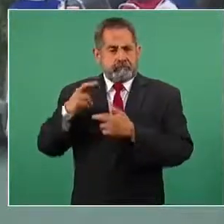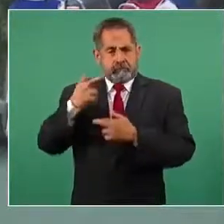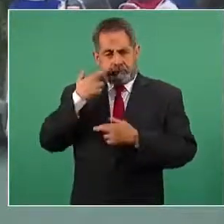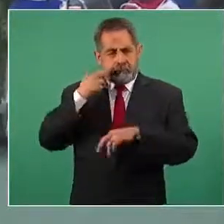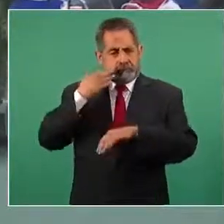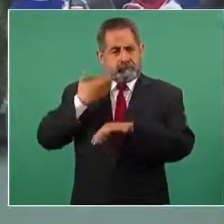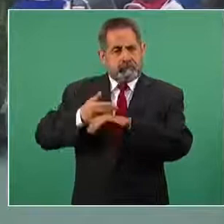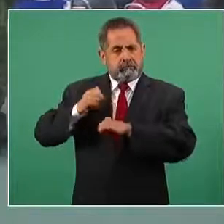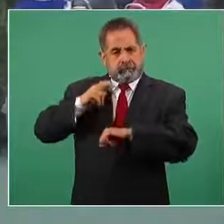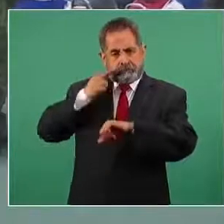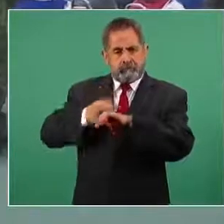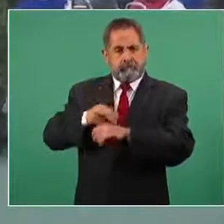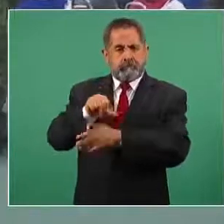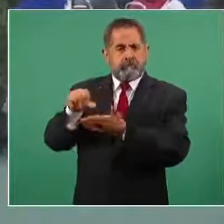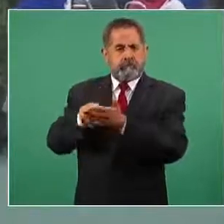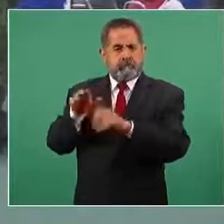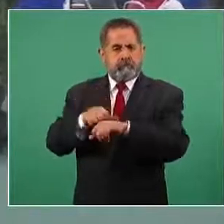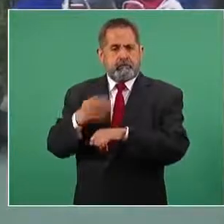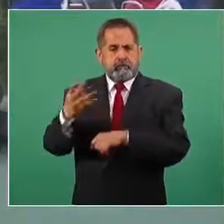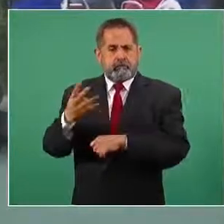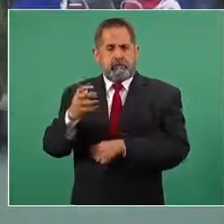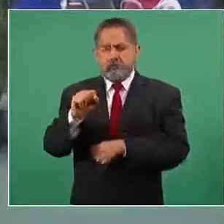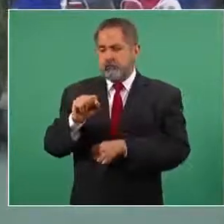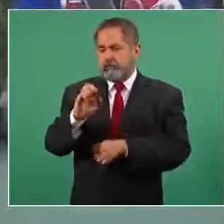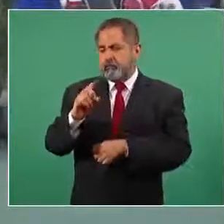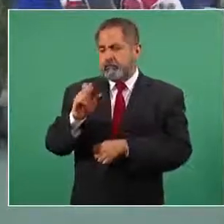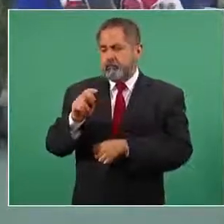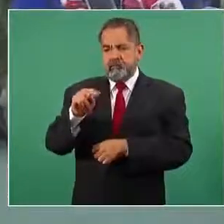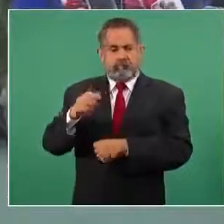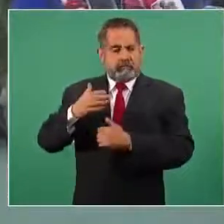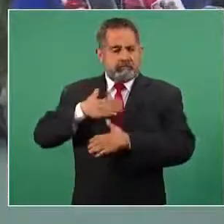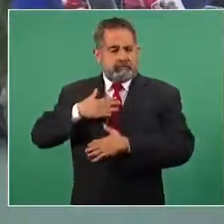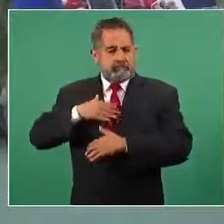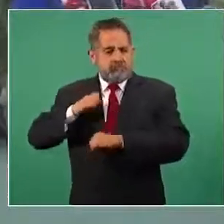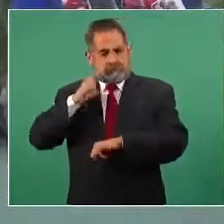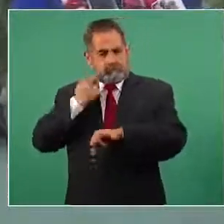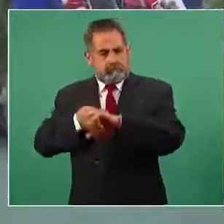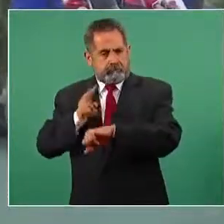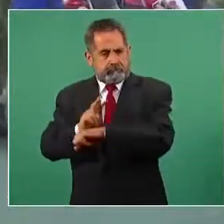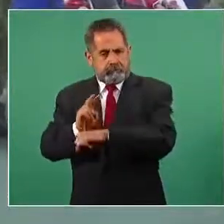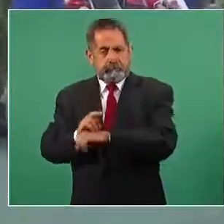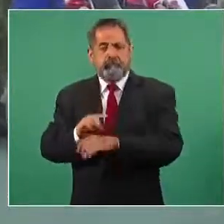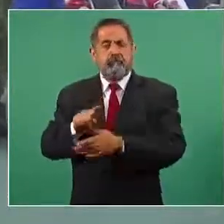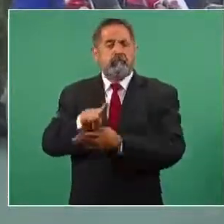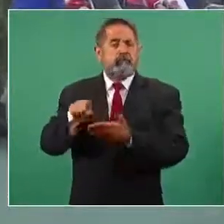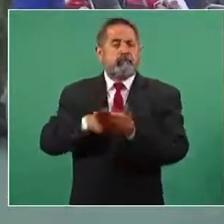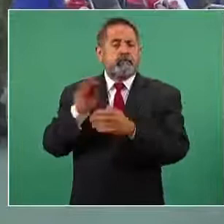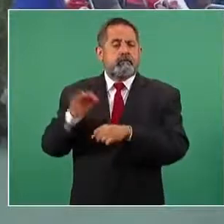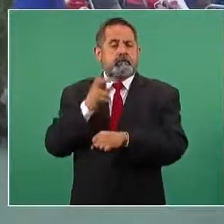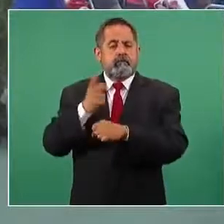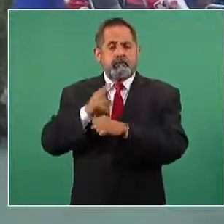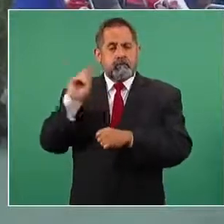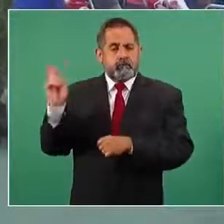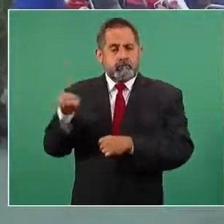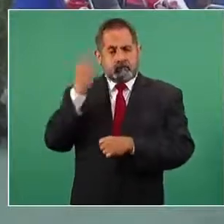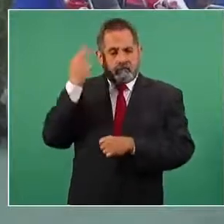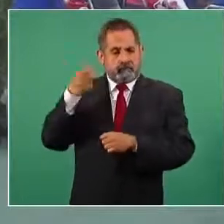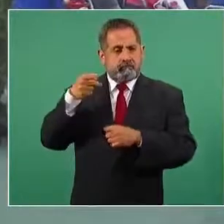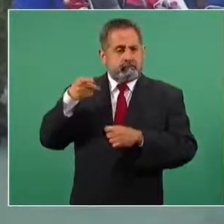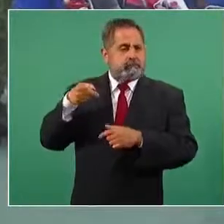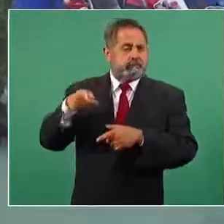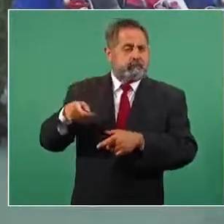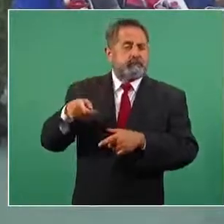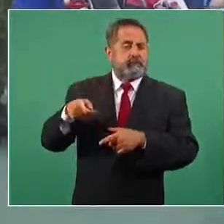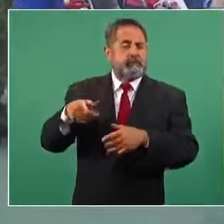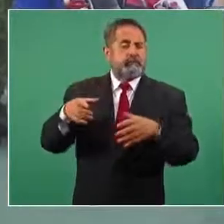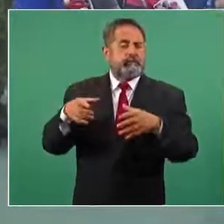vacunación número 4 de la Secretaría de la Defensa Nacional, ubicado en la Facultad de Ingeniería Mecánica y Eléctrica